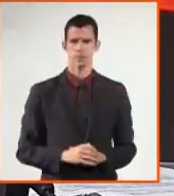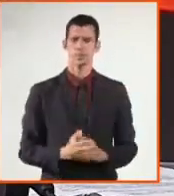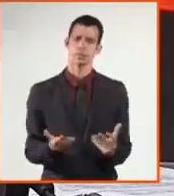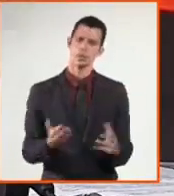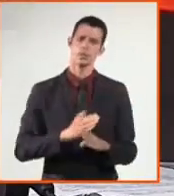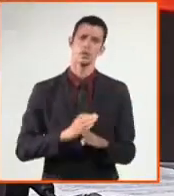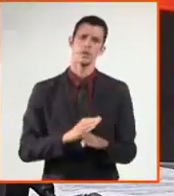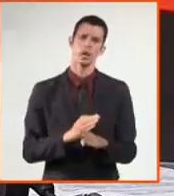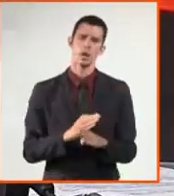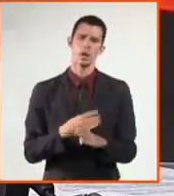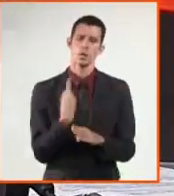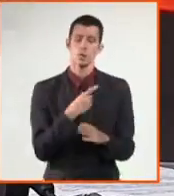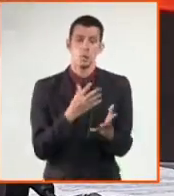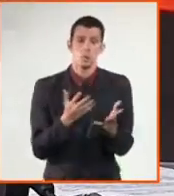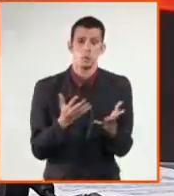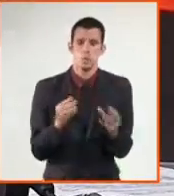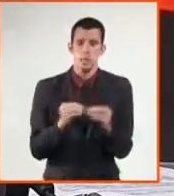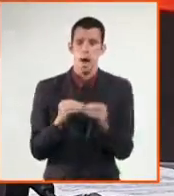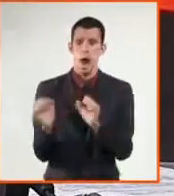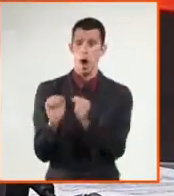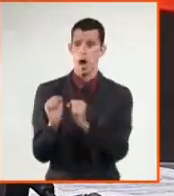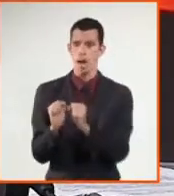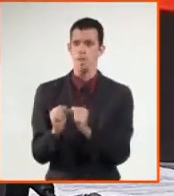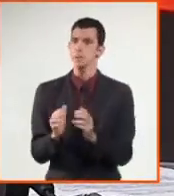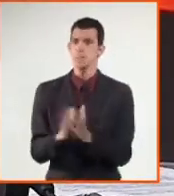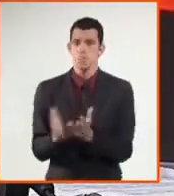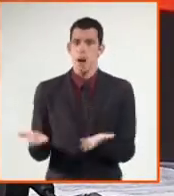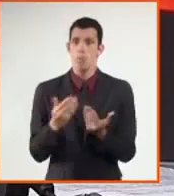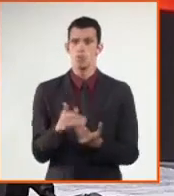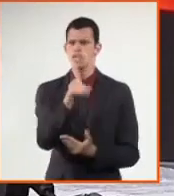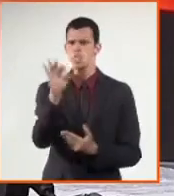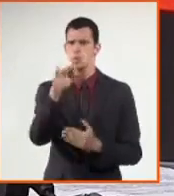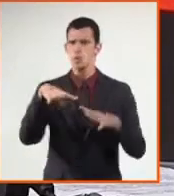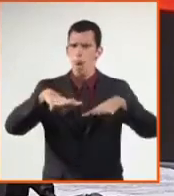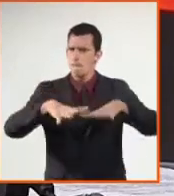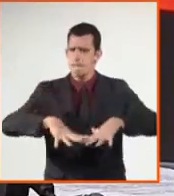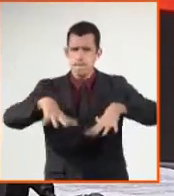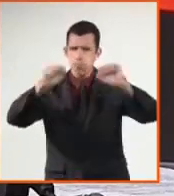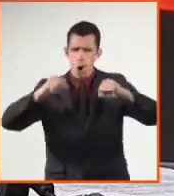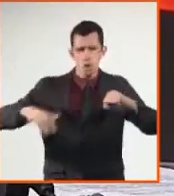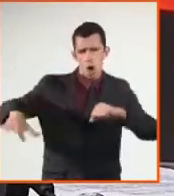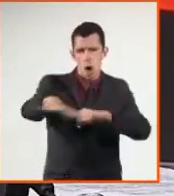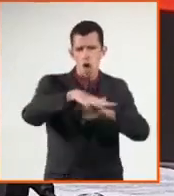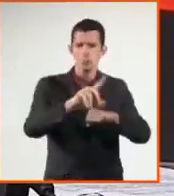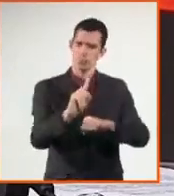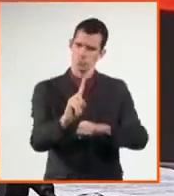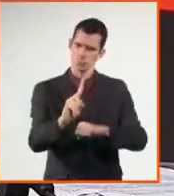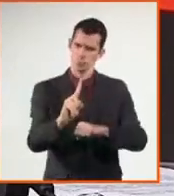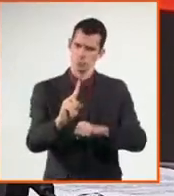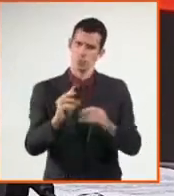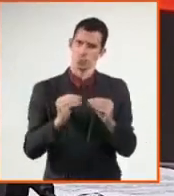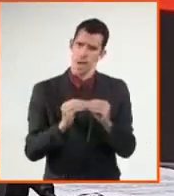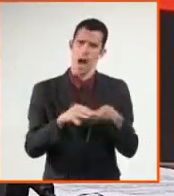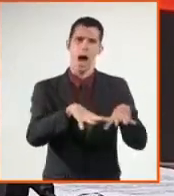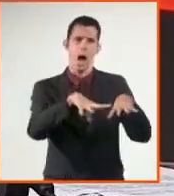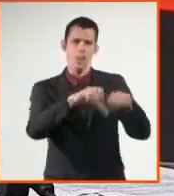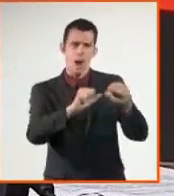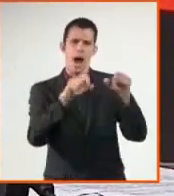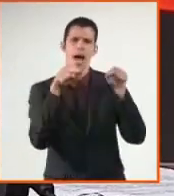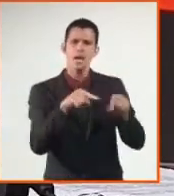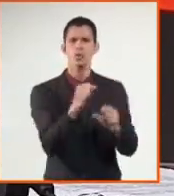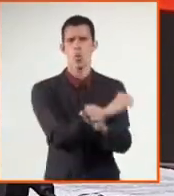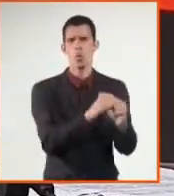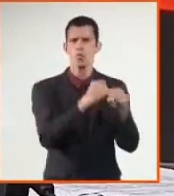todo pagado sino de que eso que vayamos a ver realmente contribuya a mejorar el bienestar de nuestro pueblo por otro lado